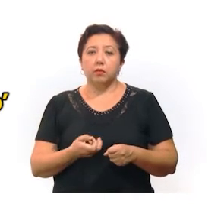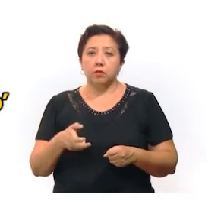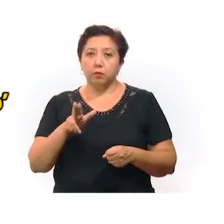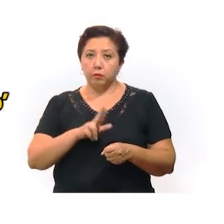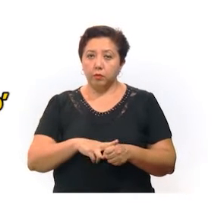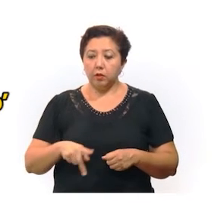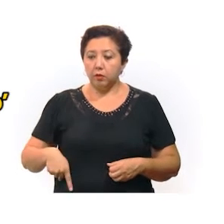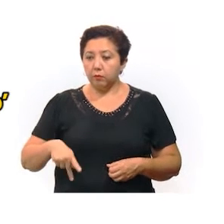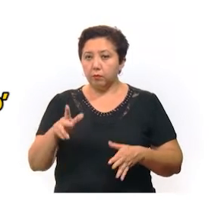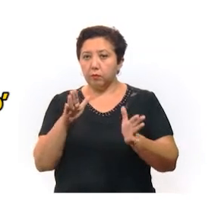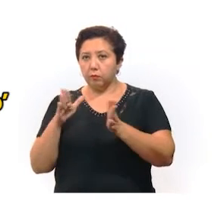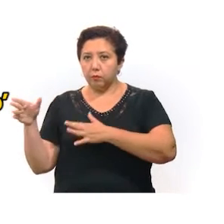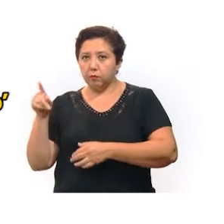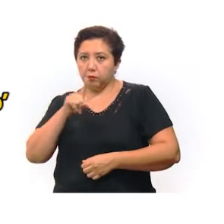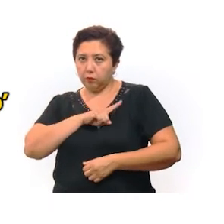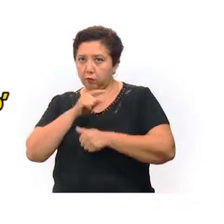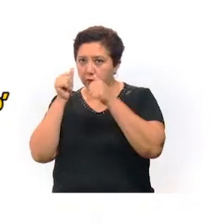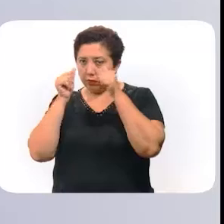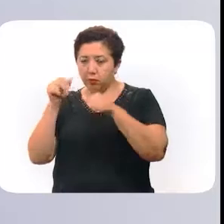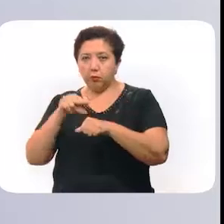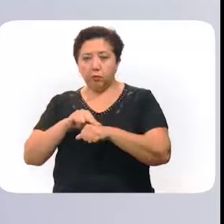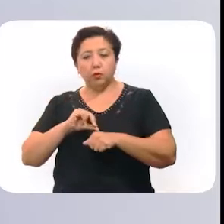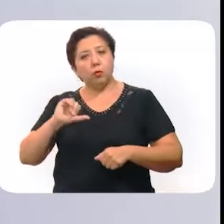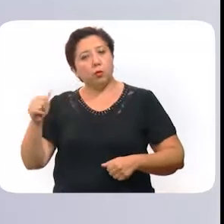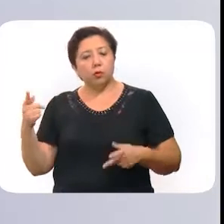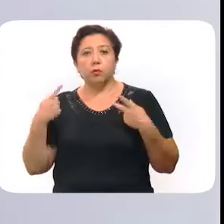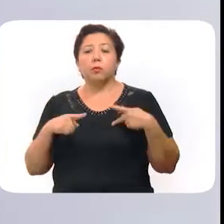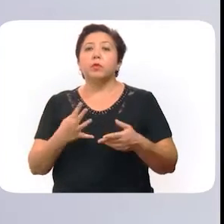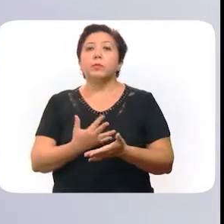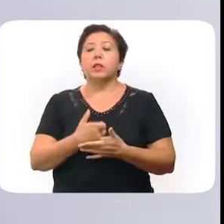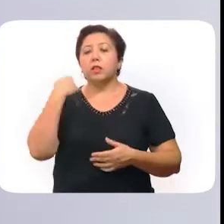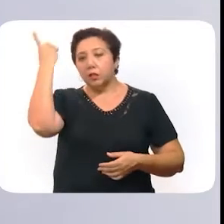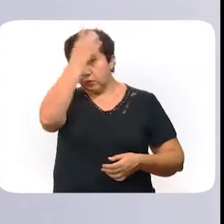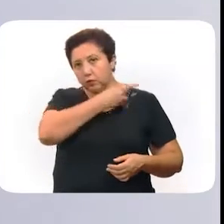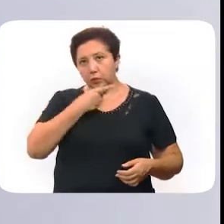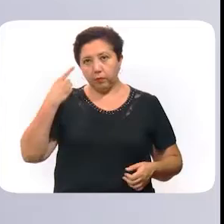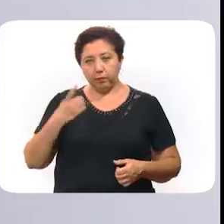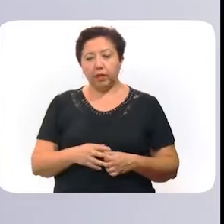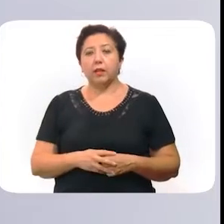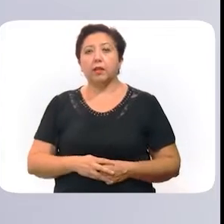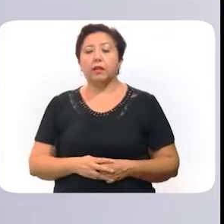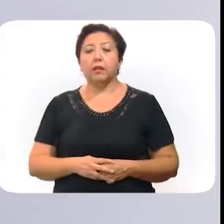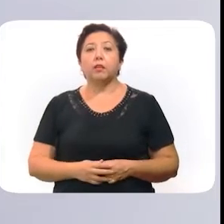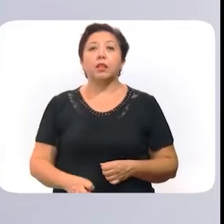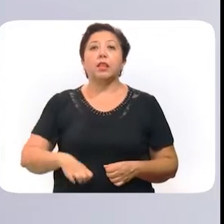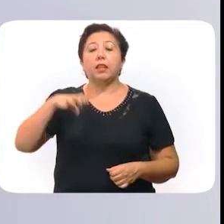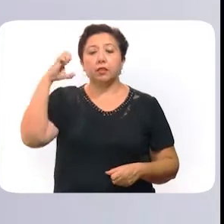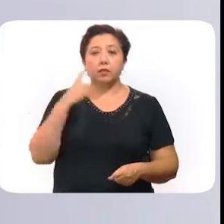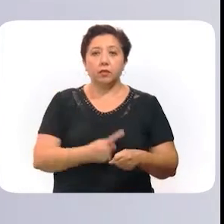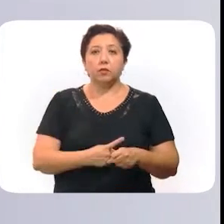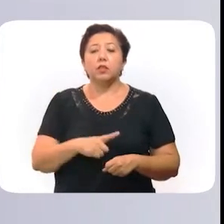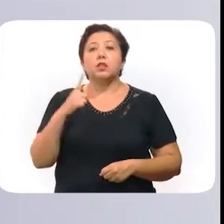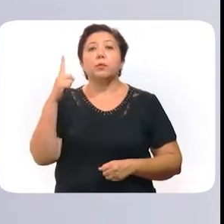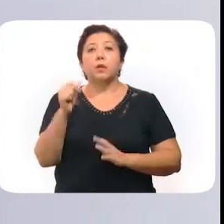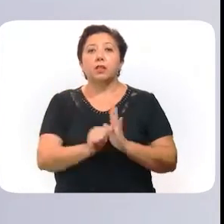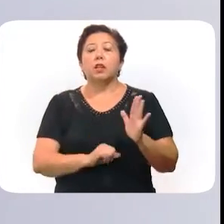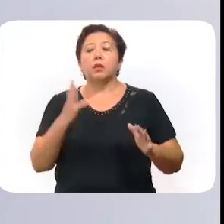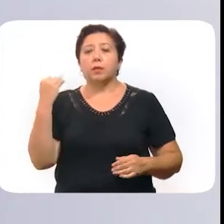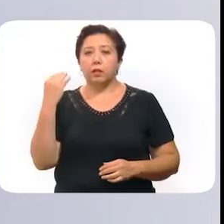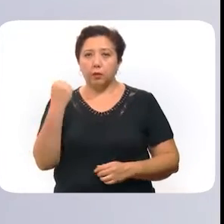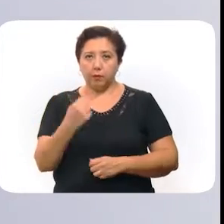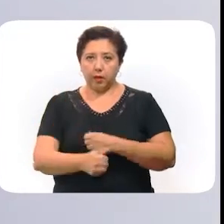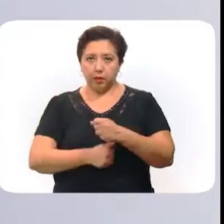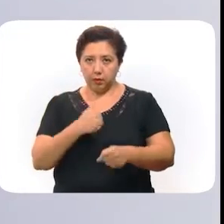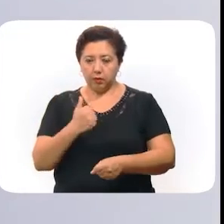en hospitales públicos y en aislamiento total. Hay otros pacientes a la espera de diagnóstico. El rango de edad de los casos es de 1 mes